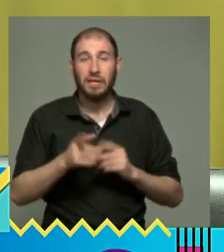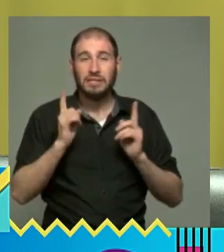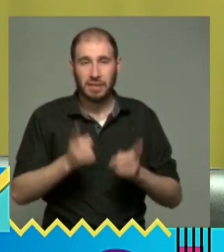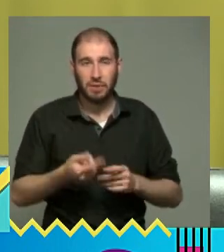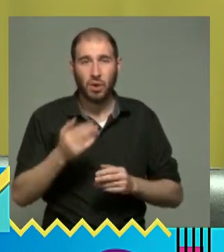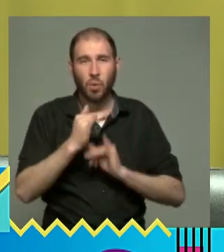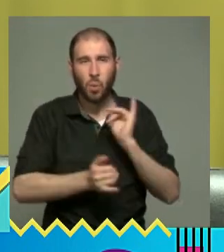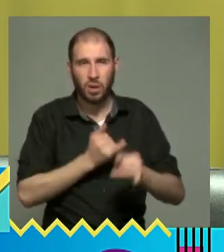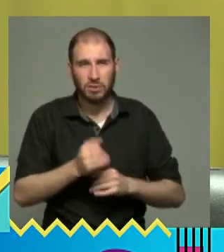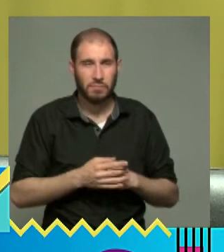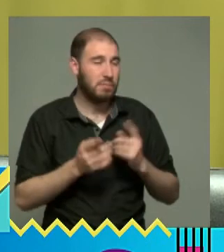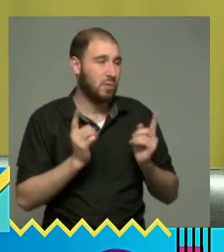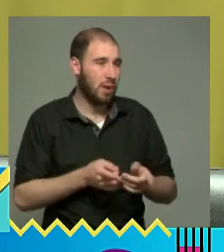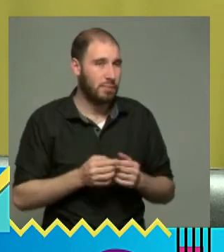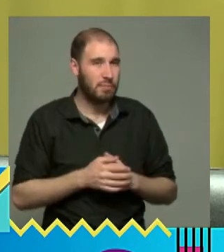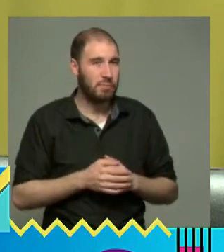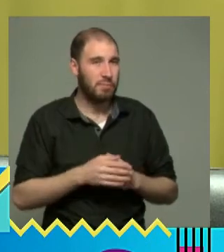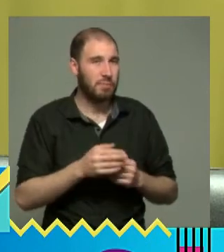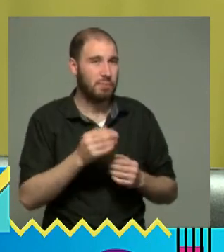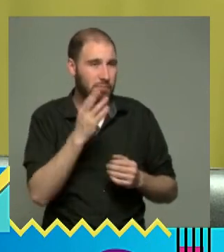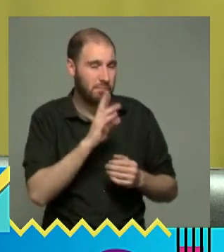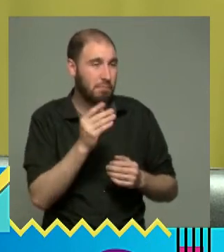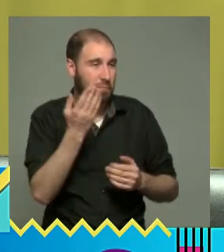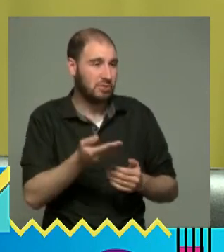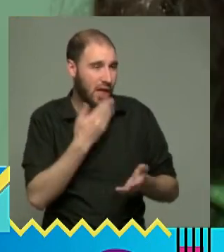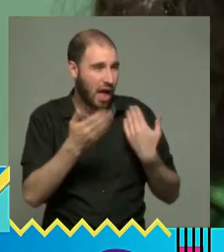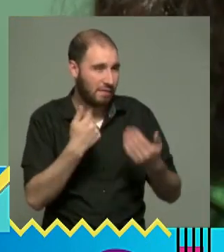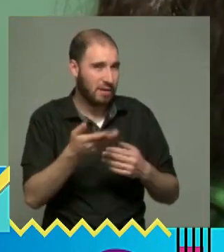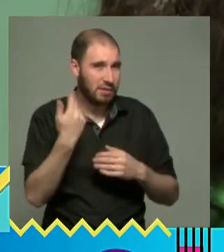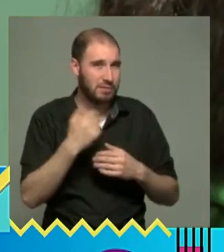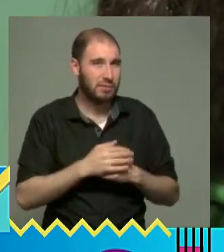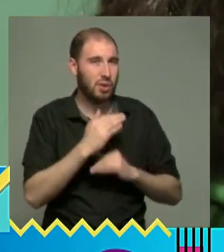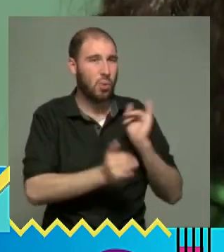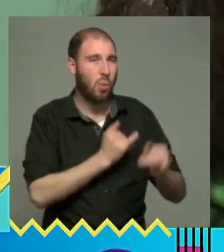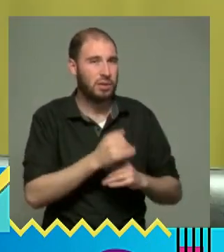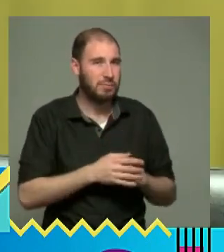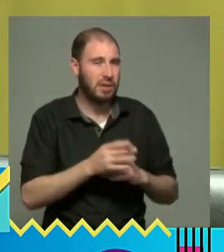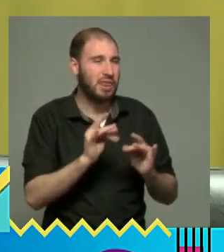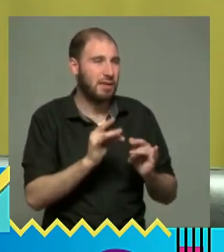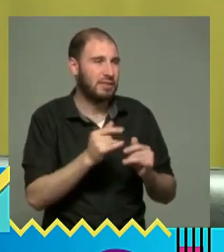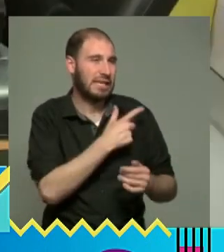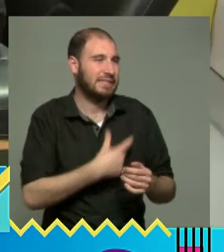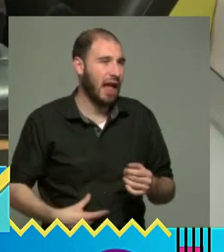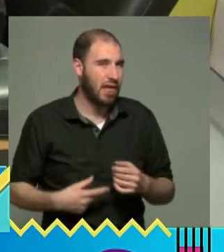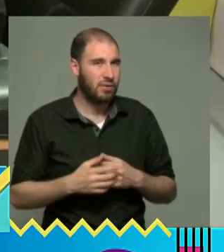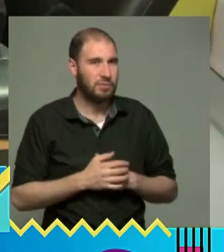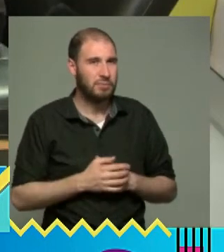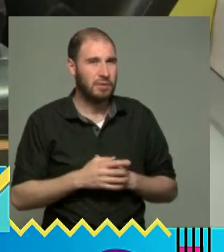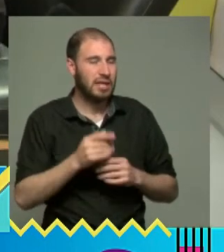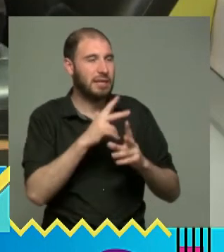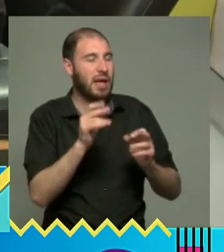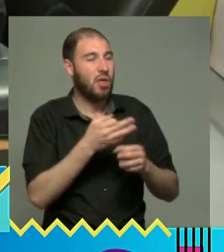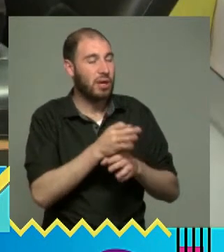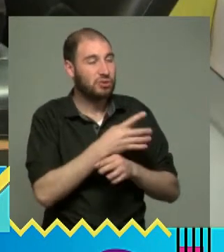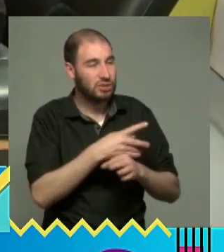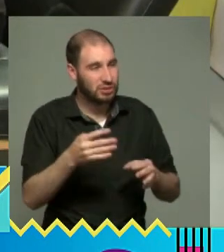voy a contar Sí, lo digo algunos... en respuesta porque que hable una persona que estuvo en una Algunos gestión durante 8 pero años y que seguro. diga que Pero es hoy ineficiencia del tenemos- Estado el hoy problema de la tenemos educación sexual